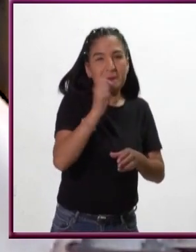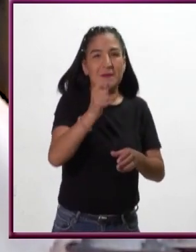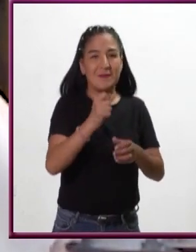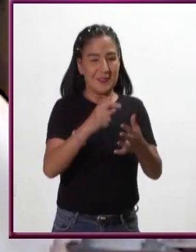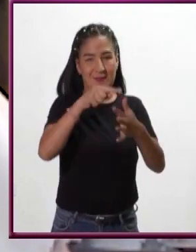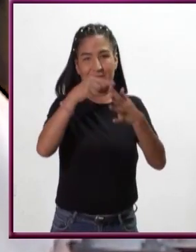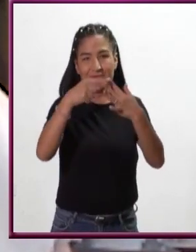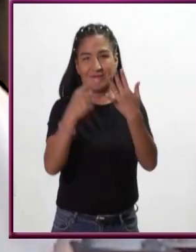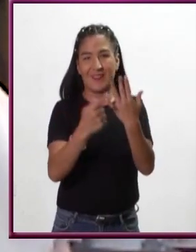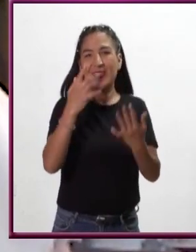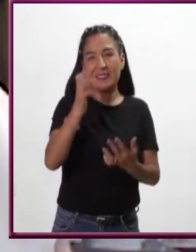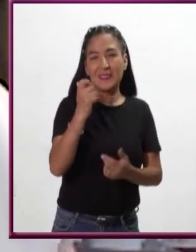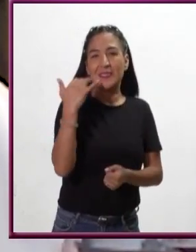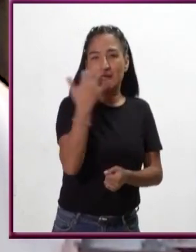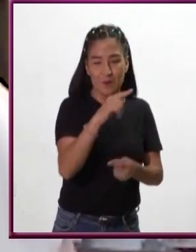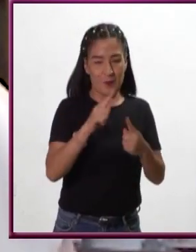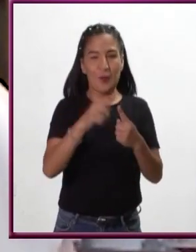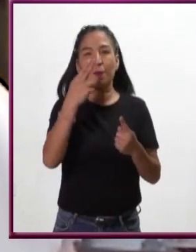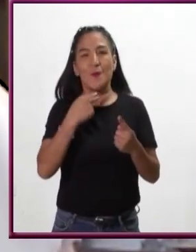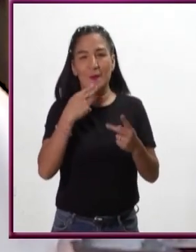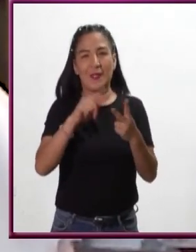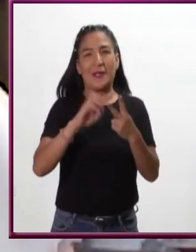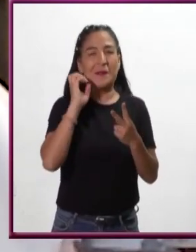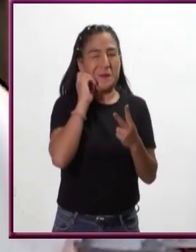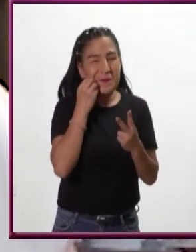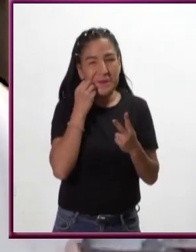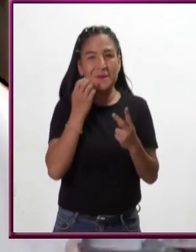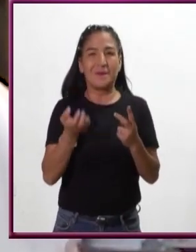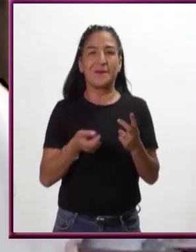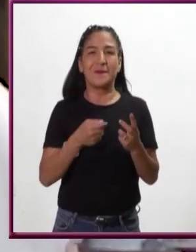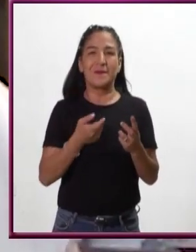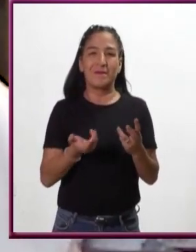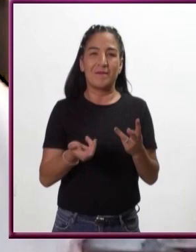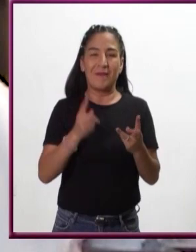5 sabores, que son dulce, amargo,